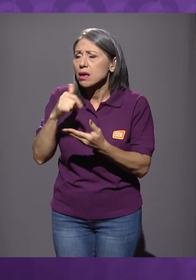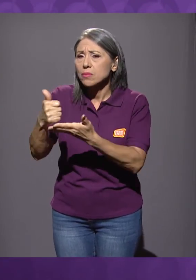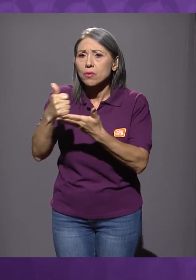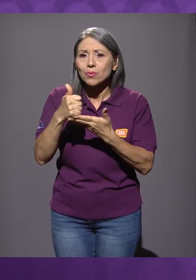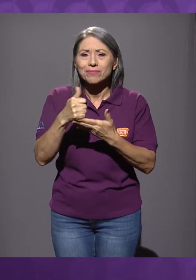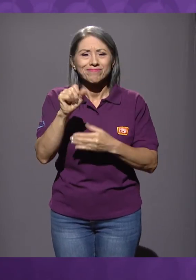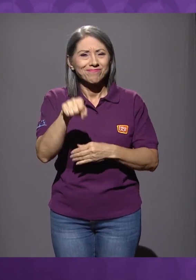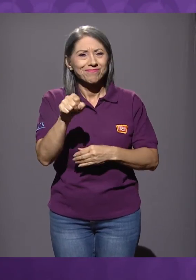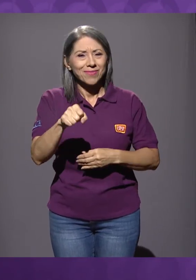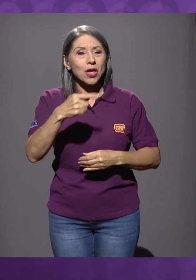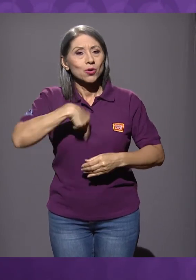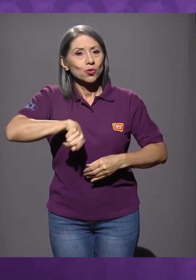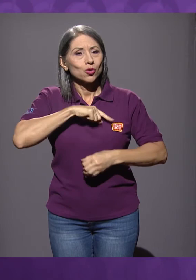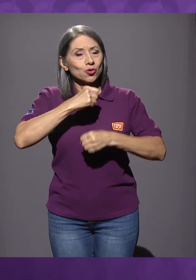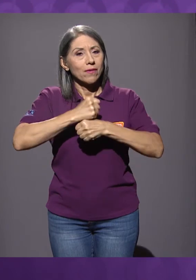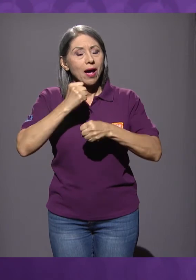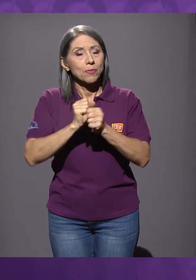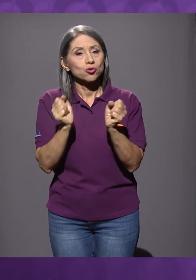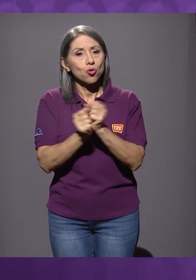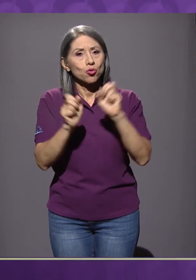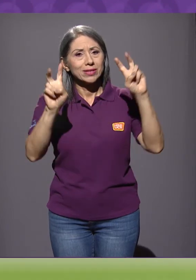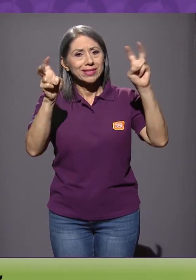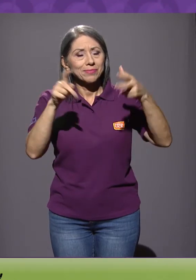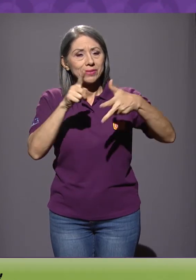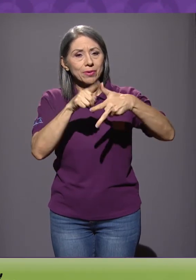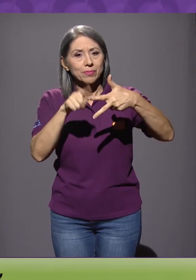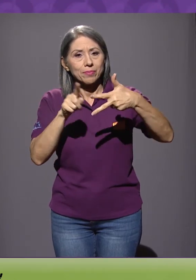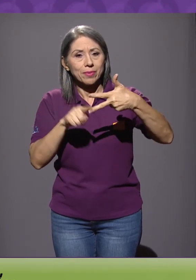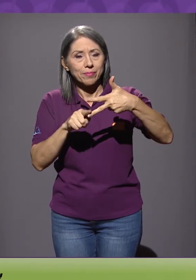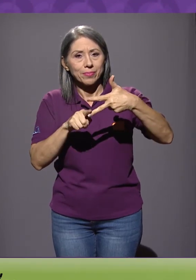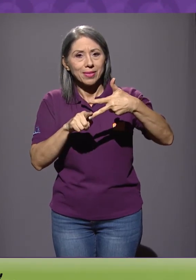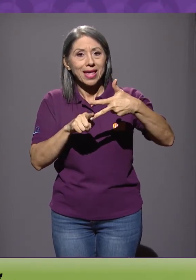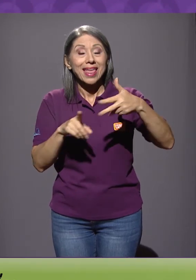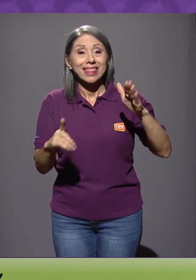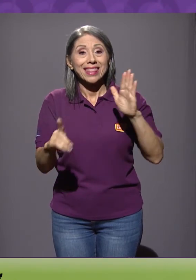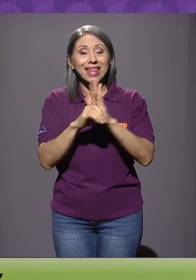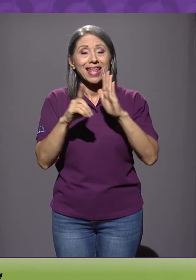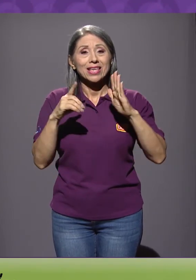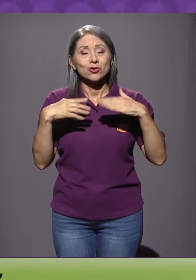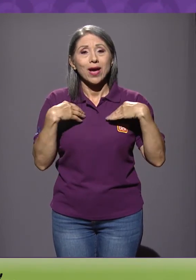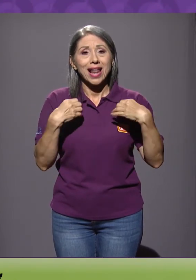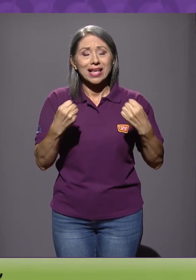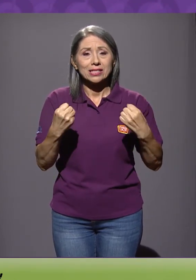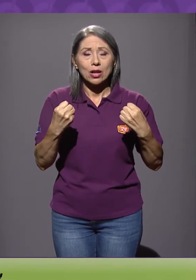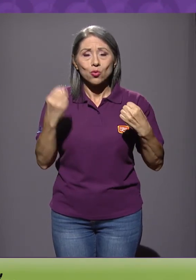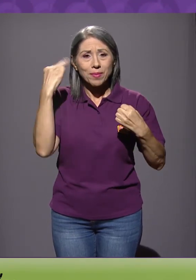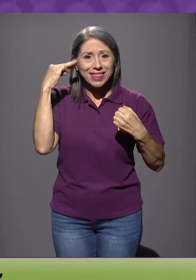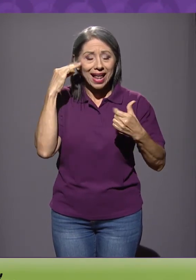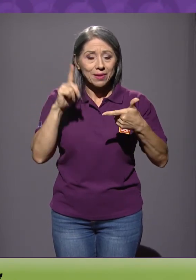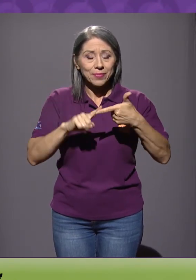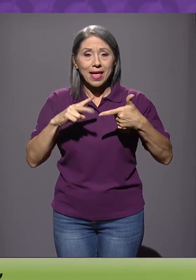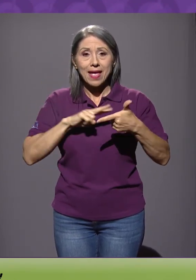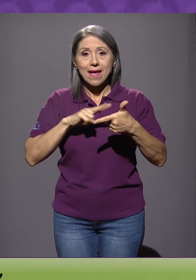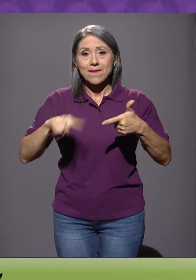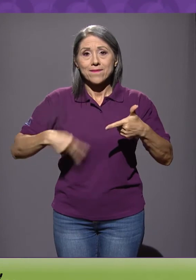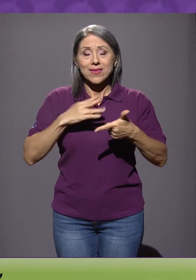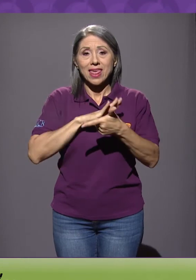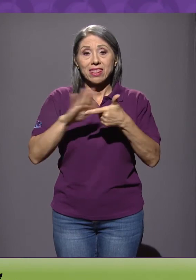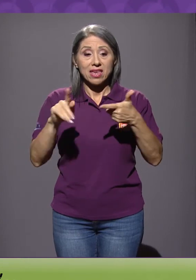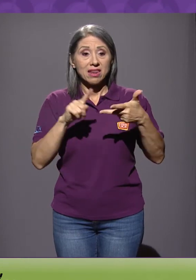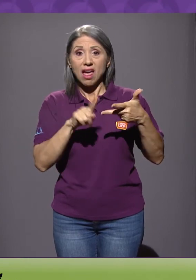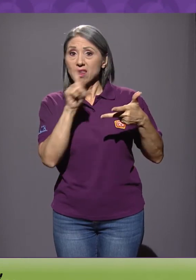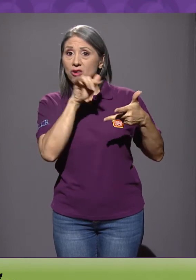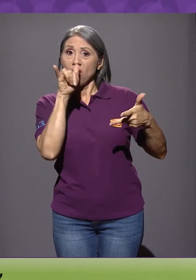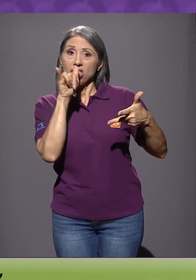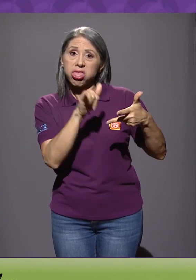Claro, y por eso nosotros trabajamos desde 3 ejes que los definimos como derecho a la salud mental, vida digna y desmanicomialización, que